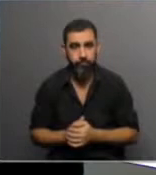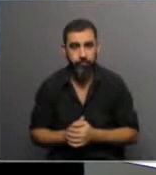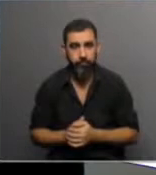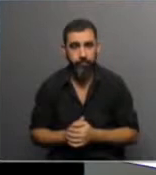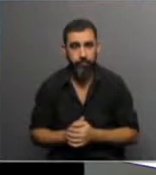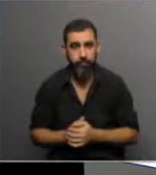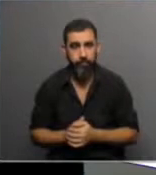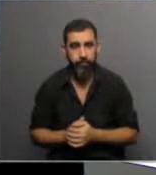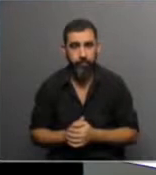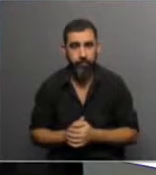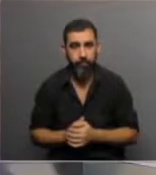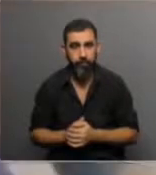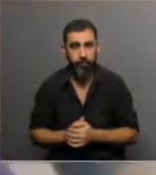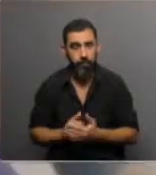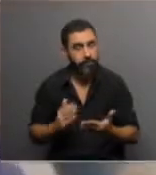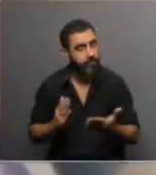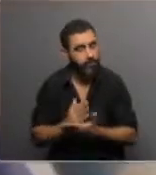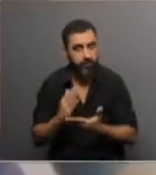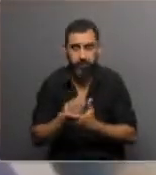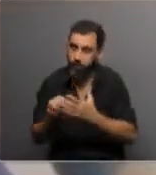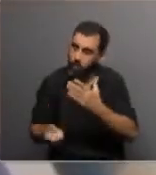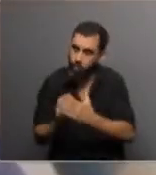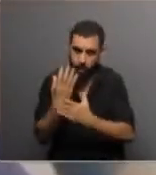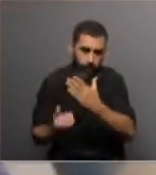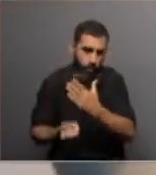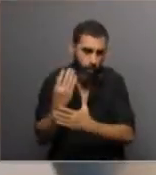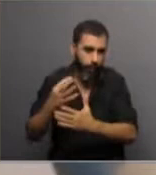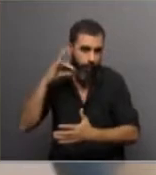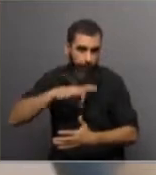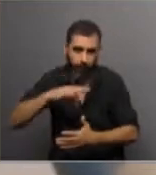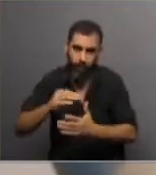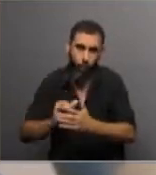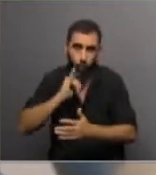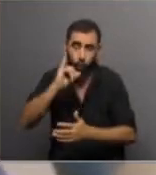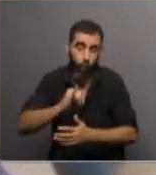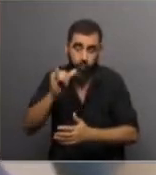primero que nada, todo el tiempo están apareciendo variantes o noticias de variantes